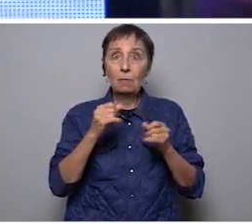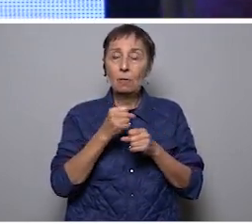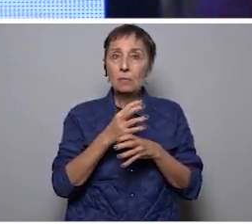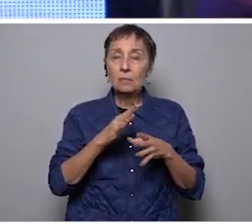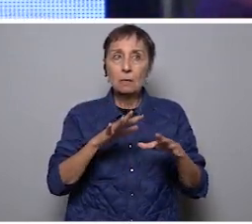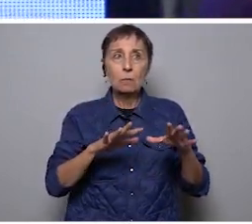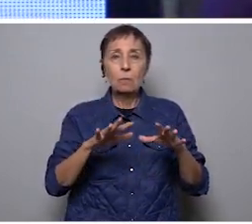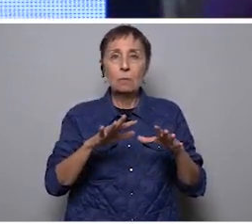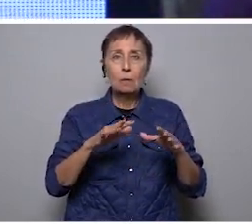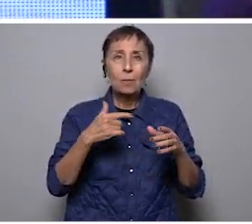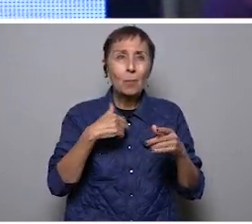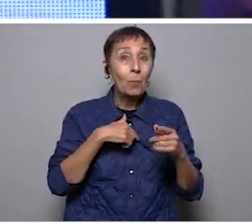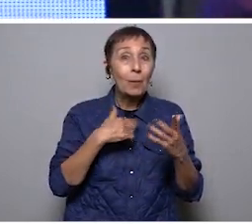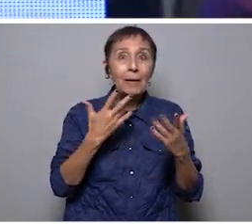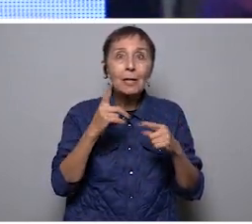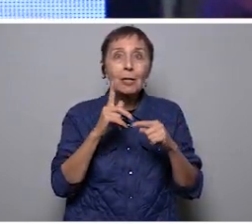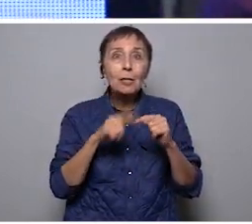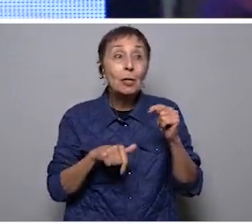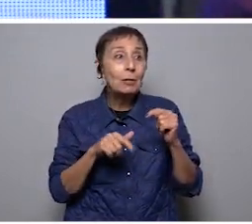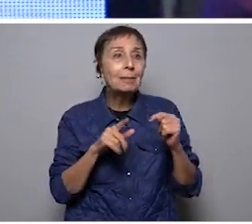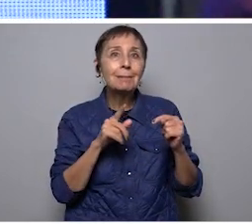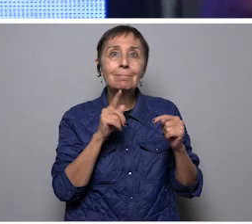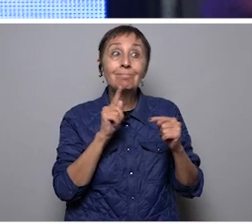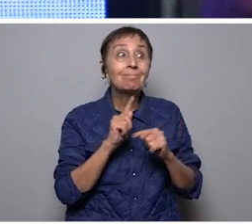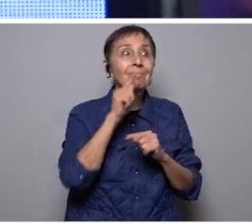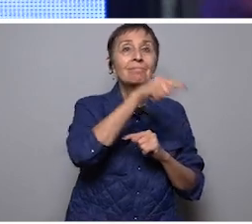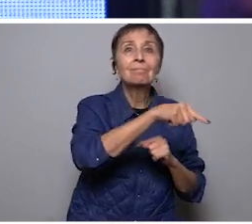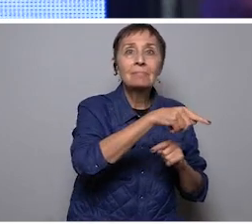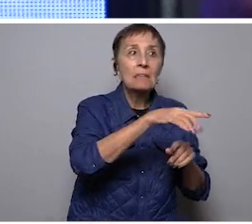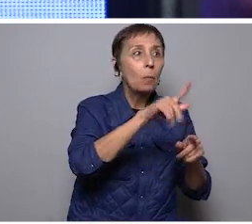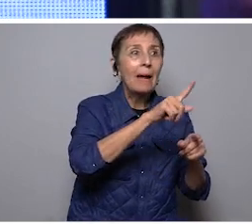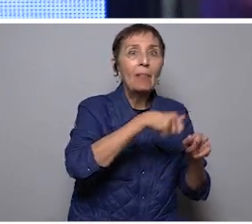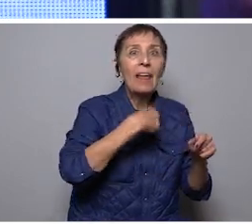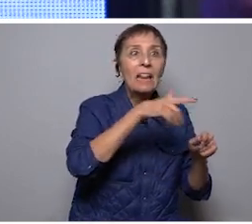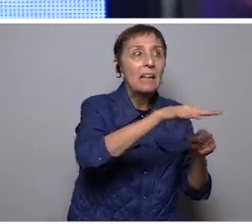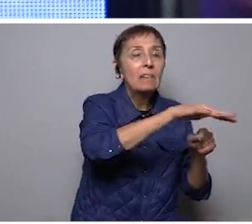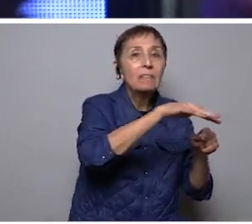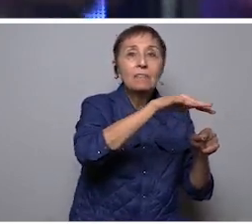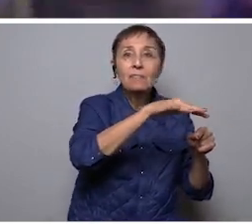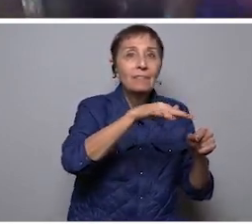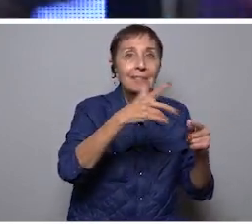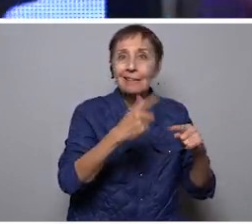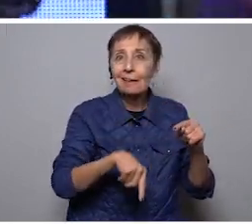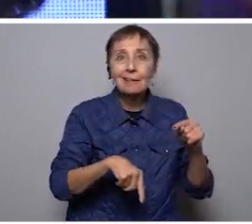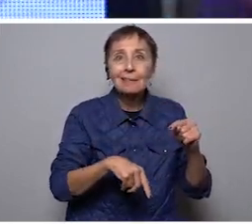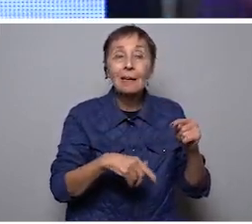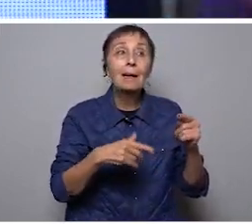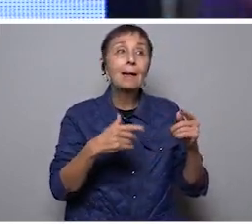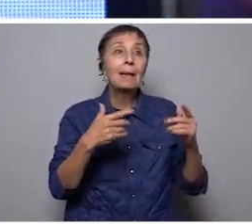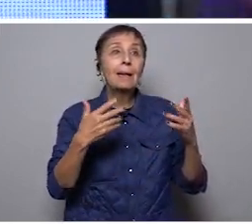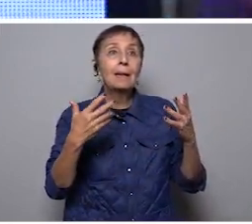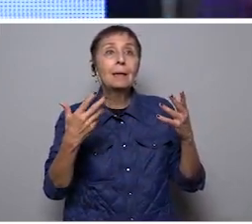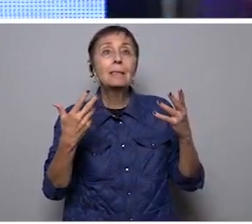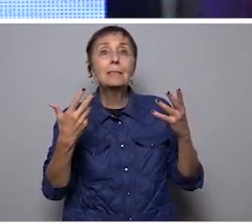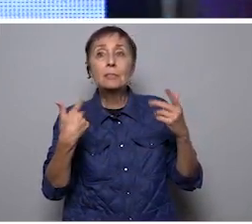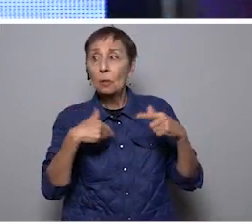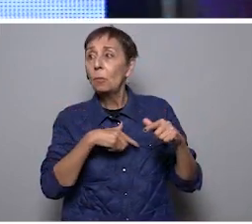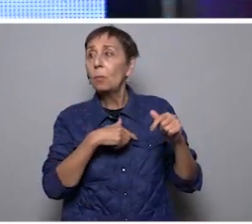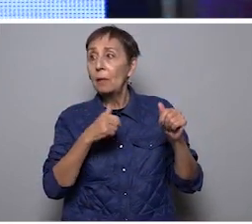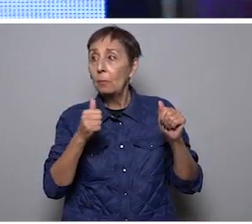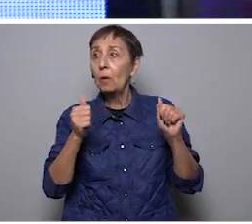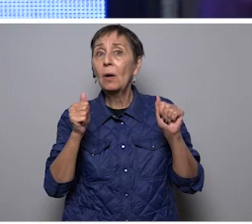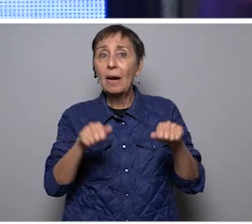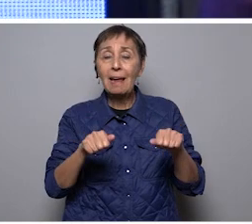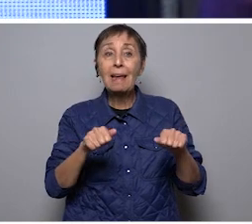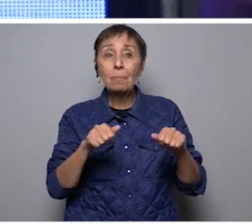rural y nosotros buscamos Cómo y logramos llegar al crédito Entonces se va generando una fidelidad